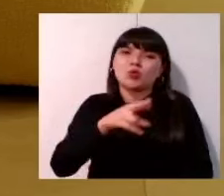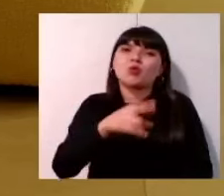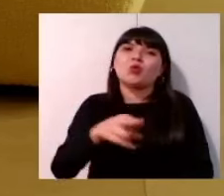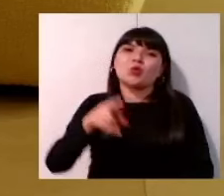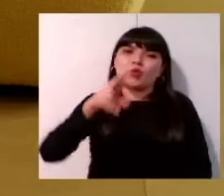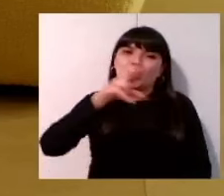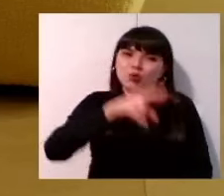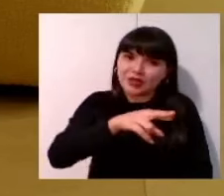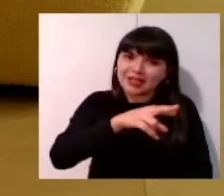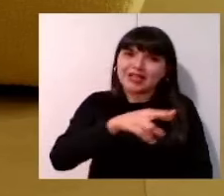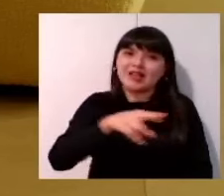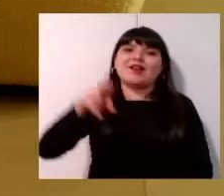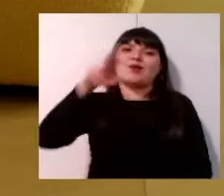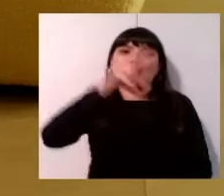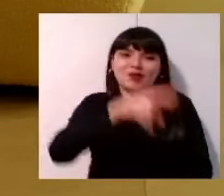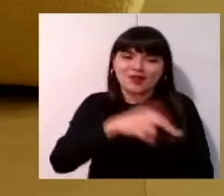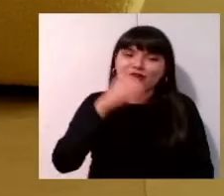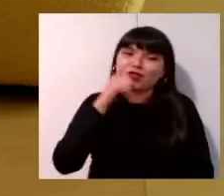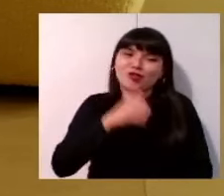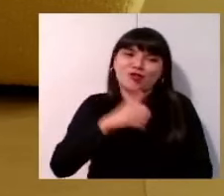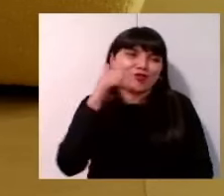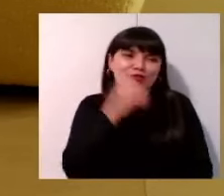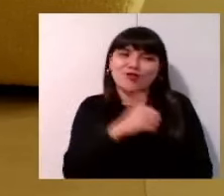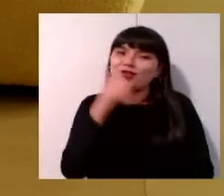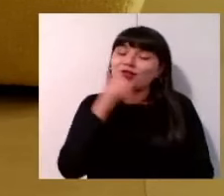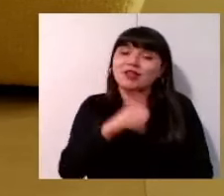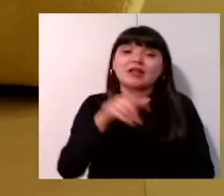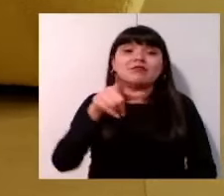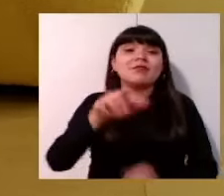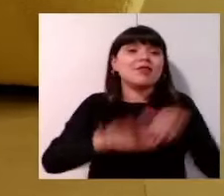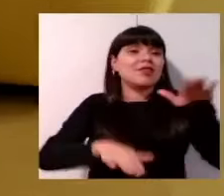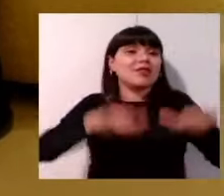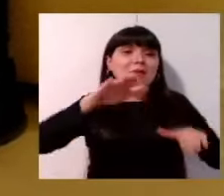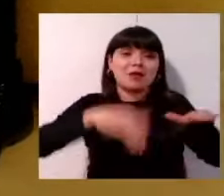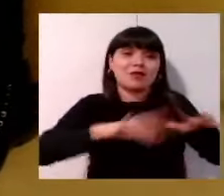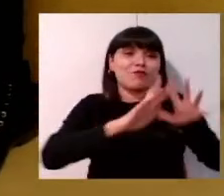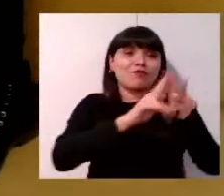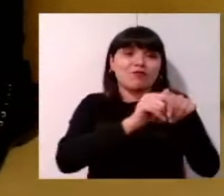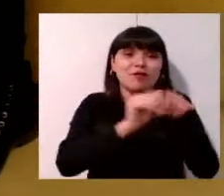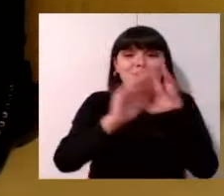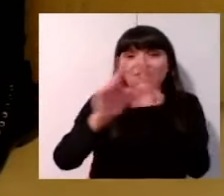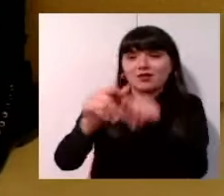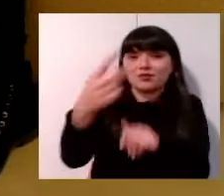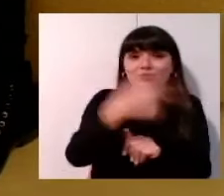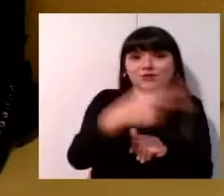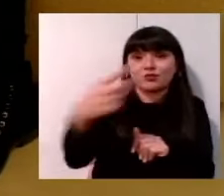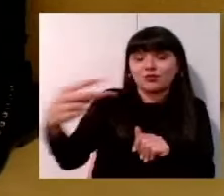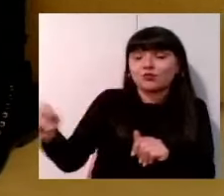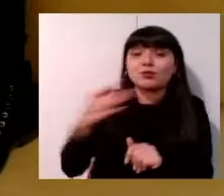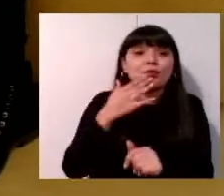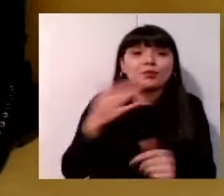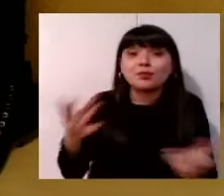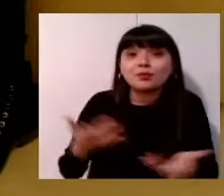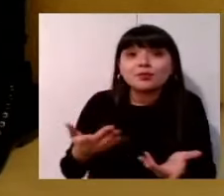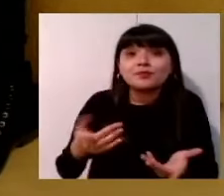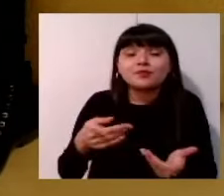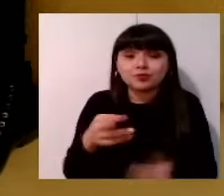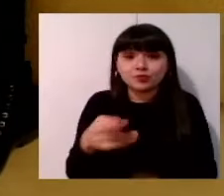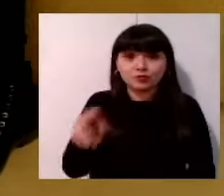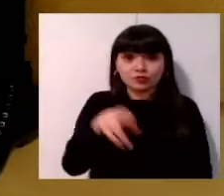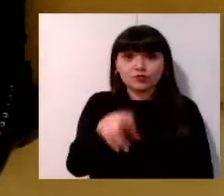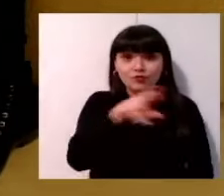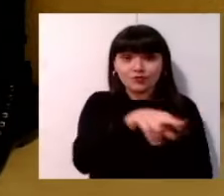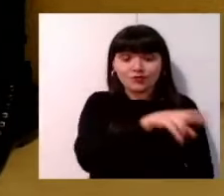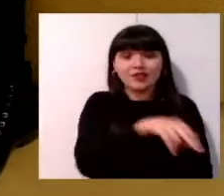cada niño y de cada familia también. Y uno tiene que adaptarse a eso. Porque tiene que ser una rutina que sea que se pueda mantener en el